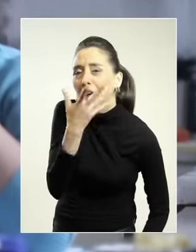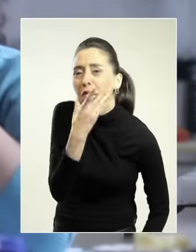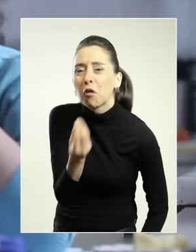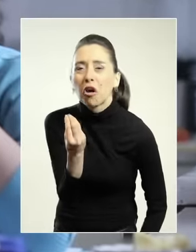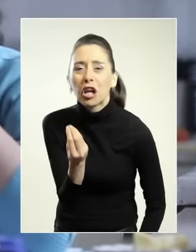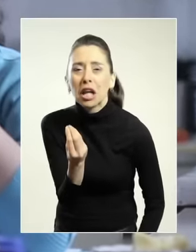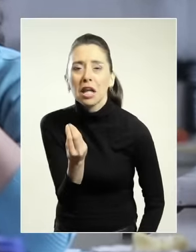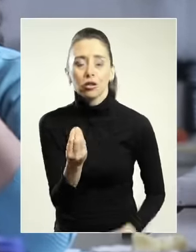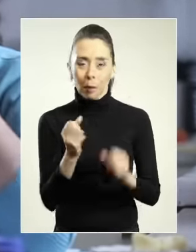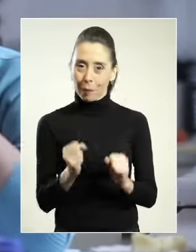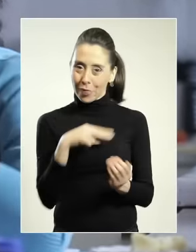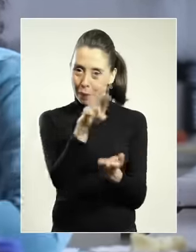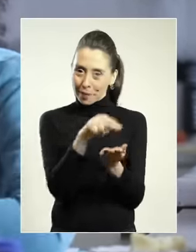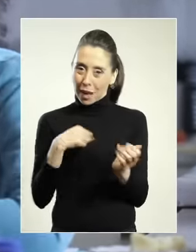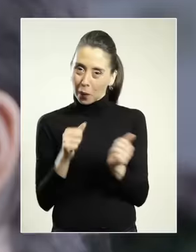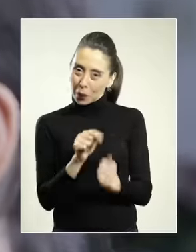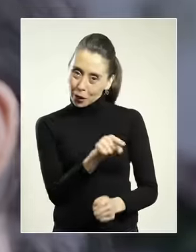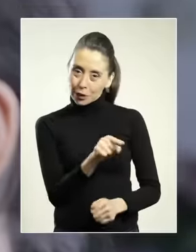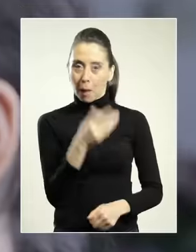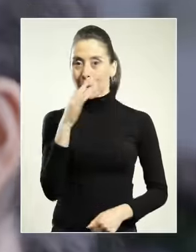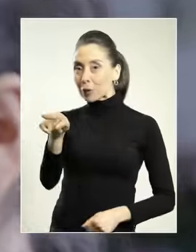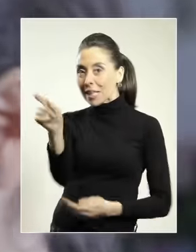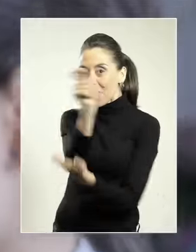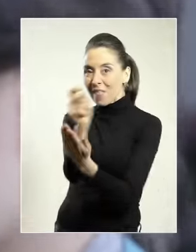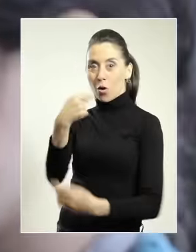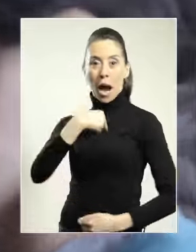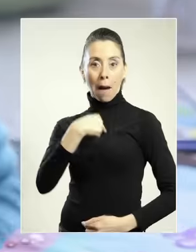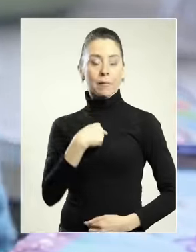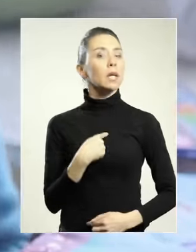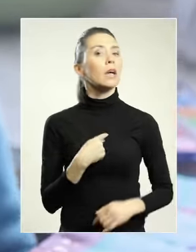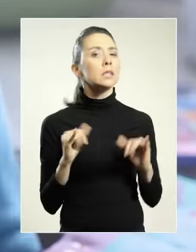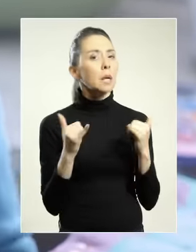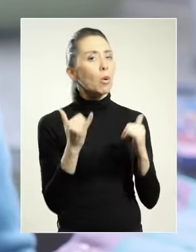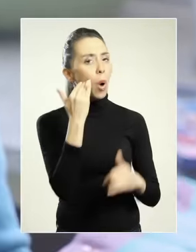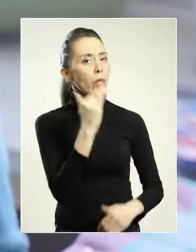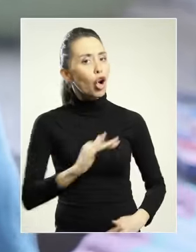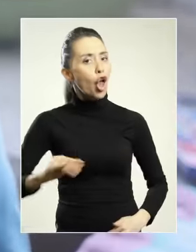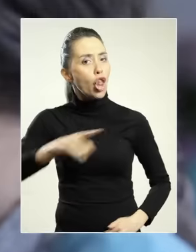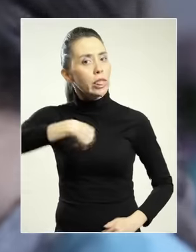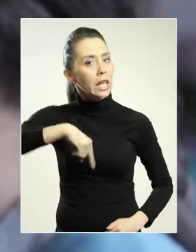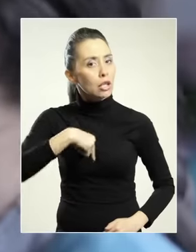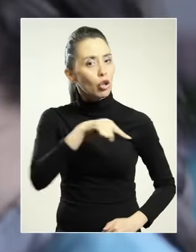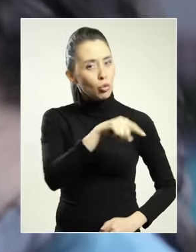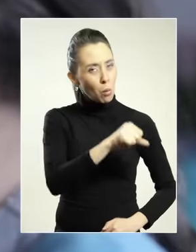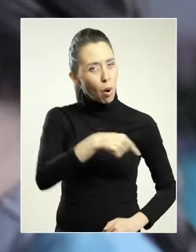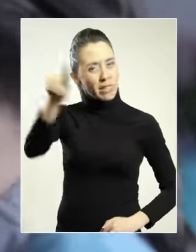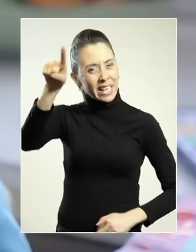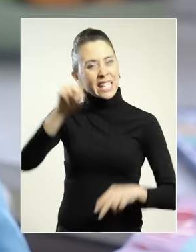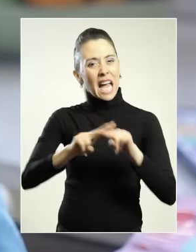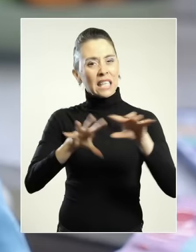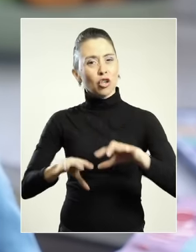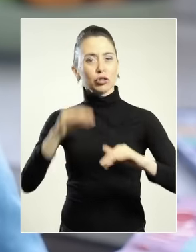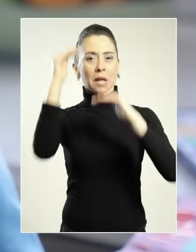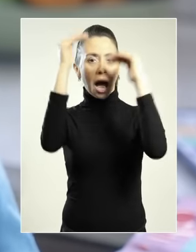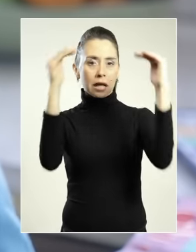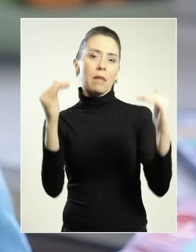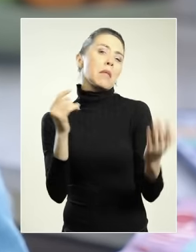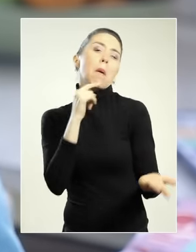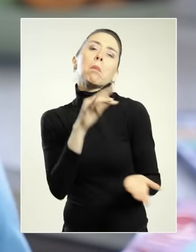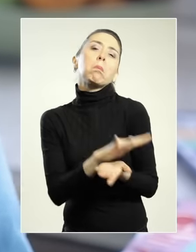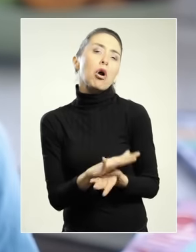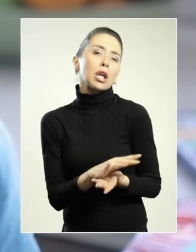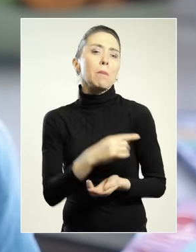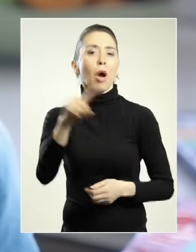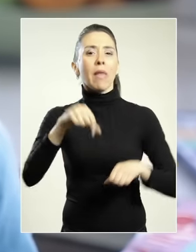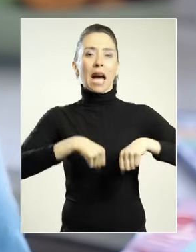¡Ay, qué bonito! ¿Puedo pintar con ustedes? Mejor, ¿por qué no me pintan a mí? Estamos jugando los niños acá. Puedes irte a hacer cosas de adulto. Por